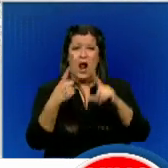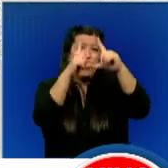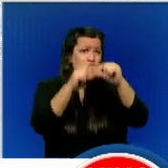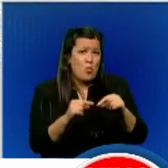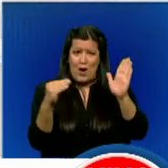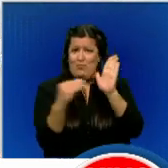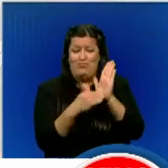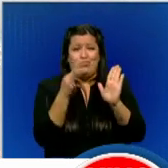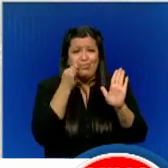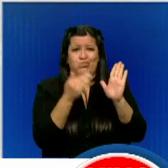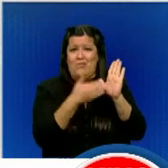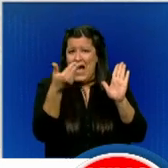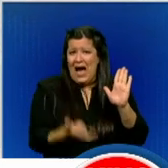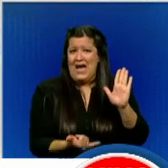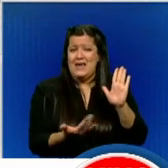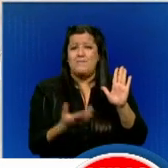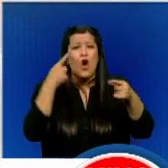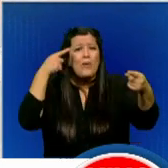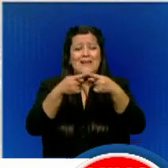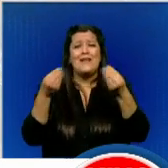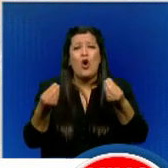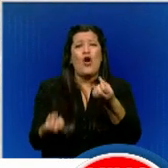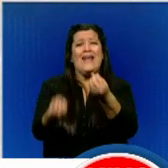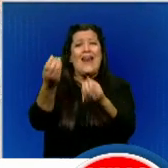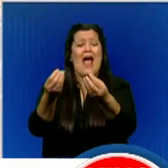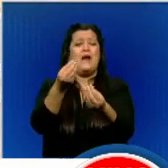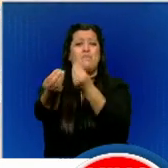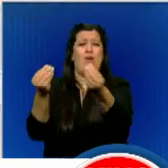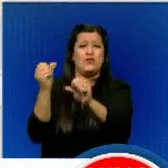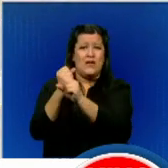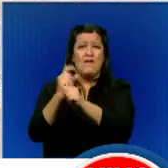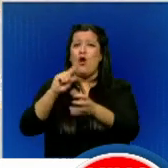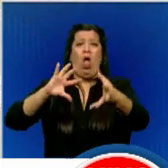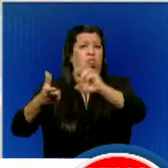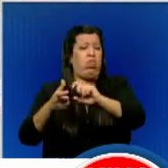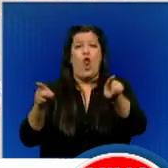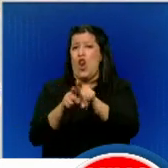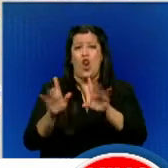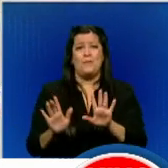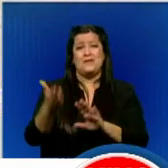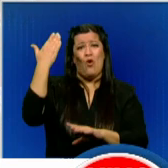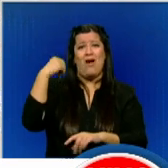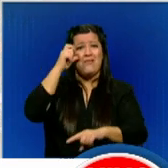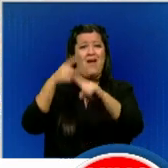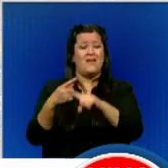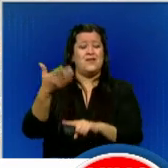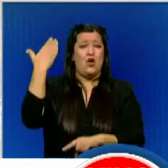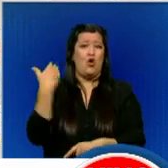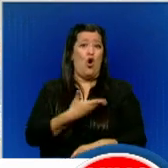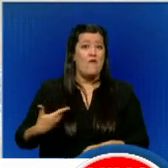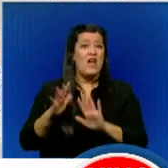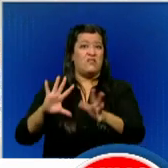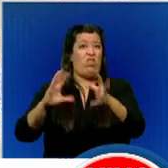respaldan que nuestro objetivo principal es crear puestos de trabajo no destruidos como pasó durante el gobierno anterior